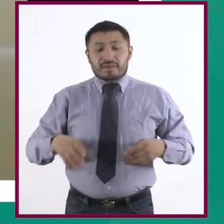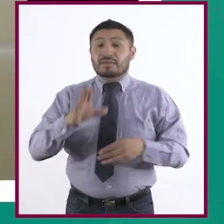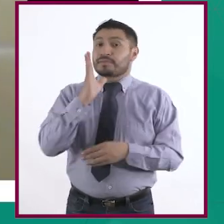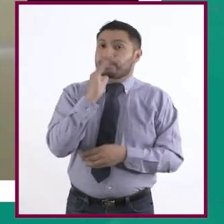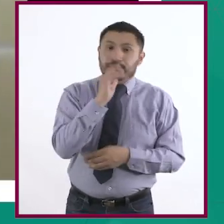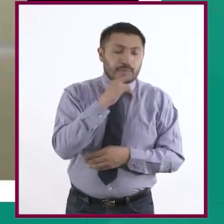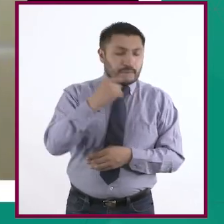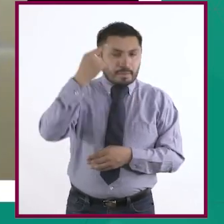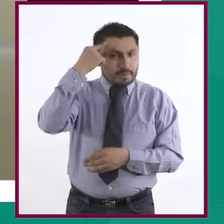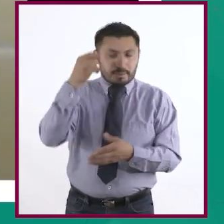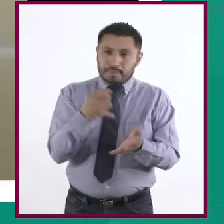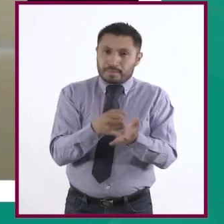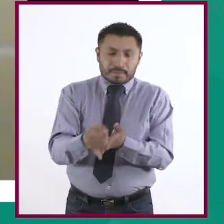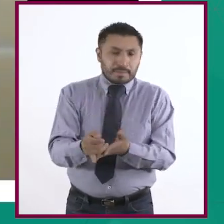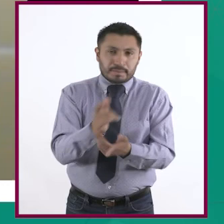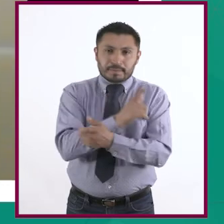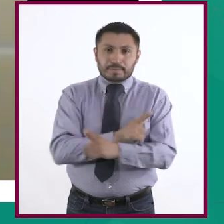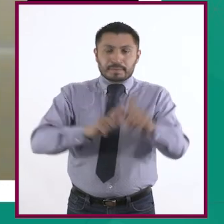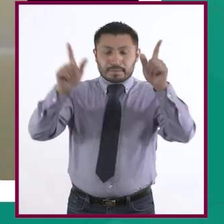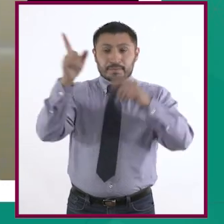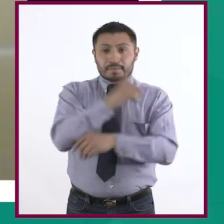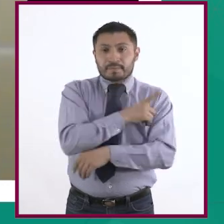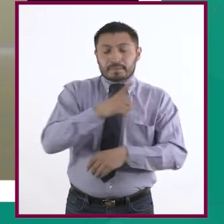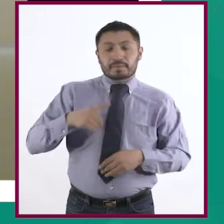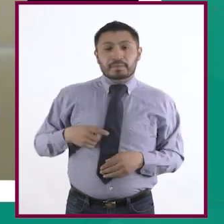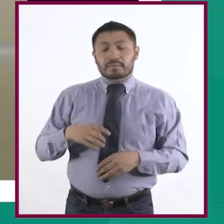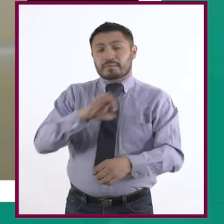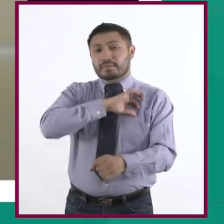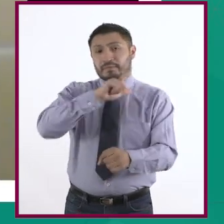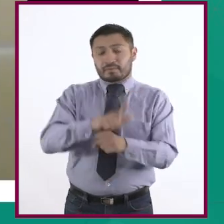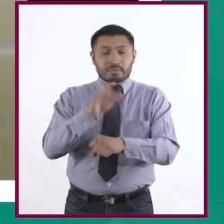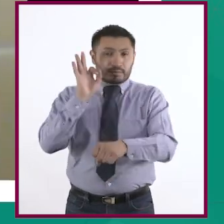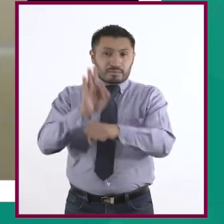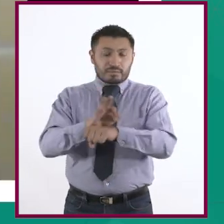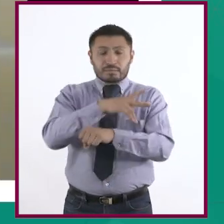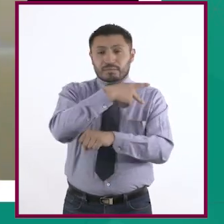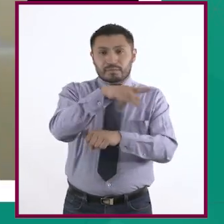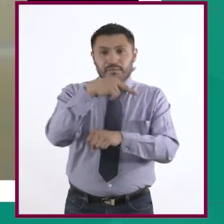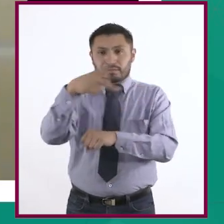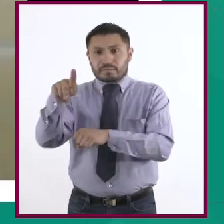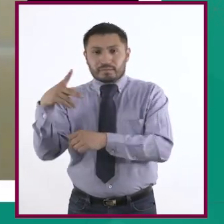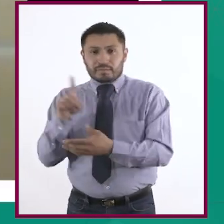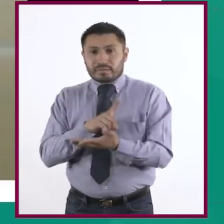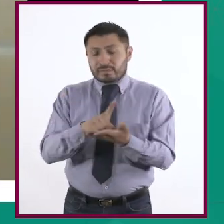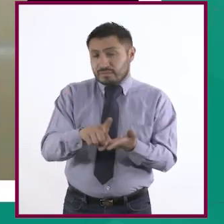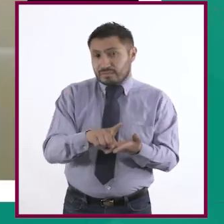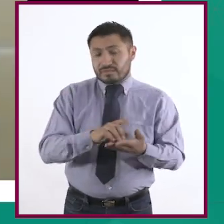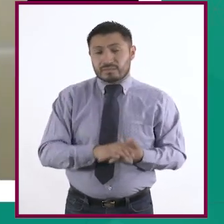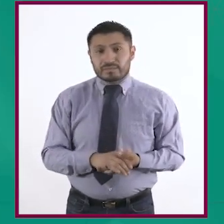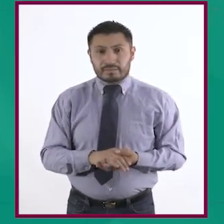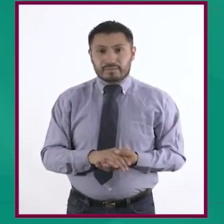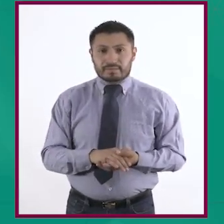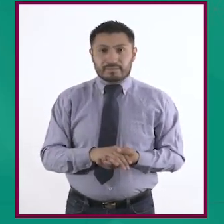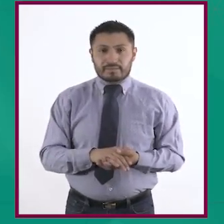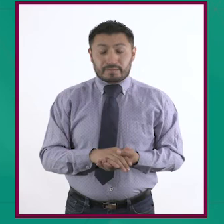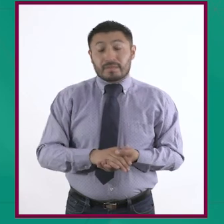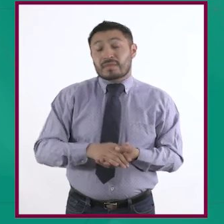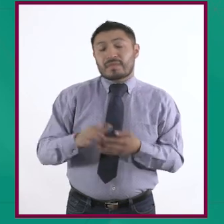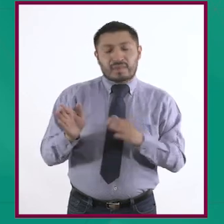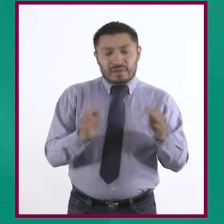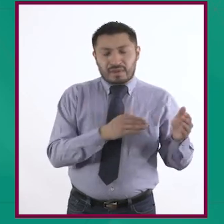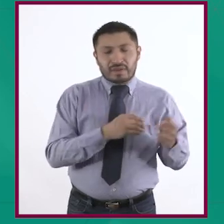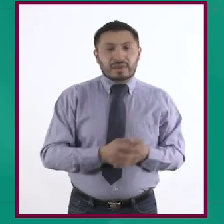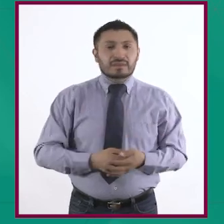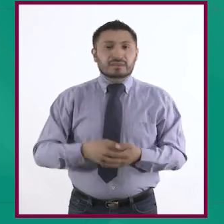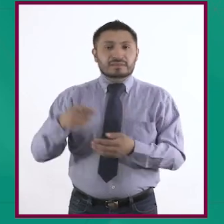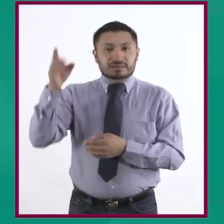su autonomía, se habrán de tomar medidas especiales para proteger sus derechos e intereses. Primero que nada, los científicos